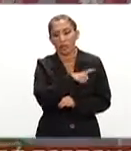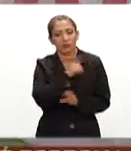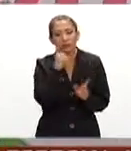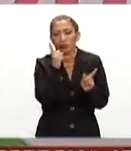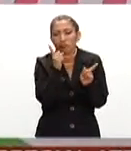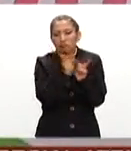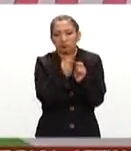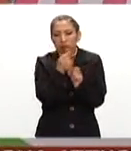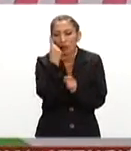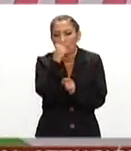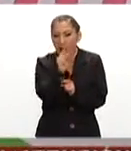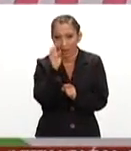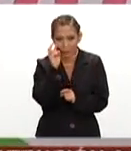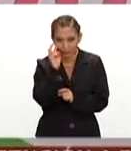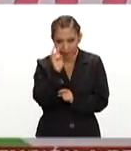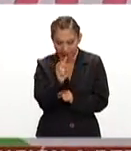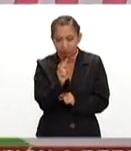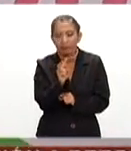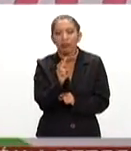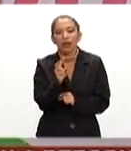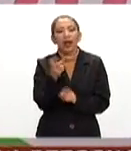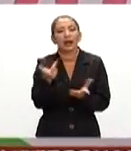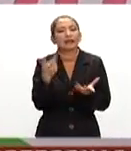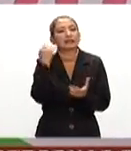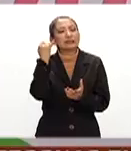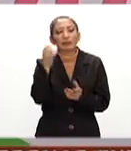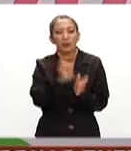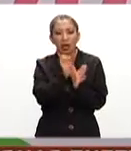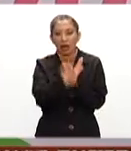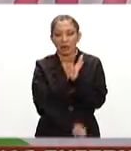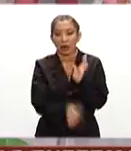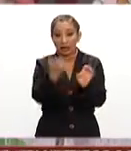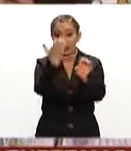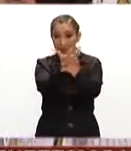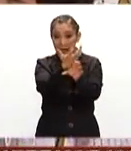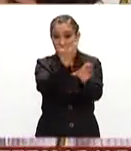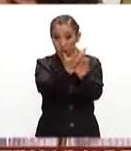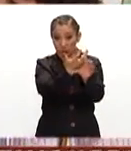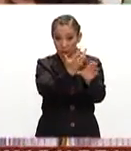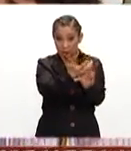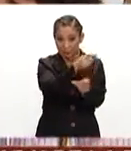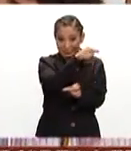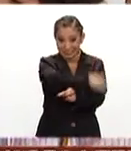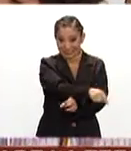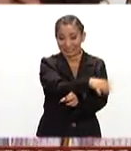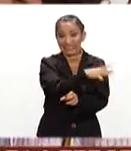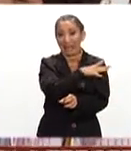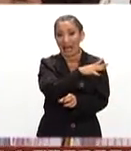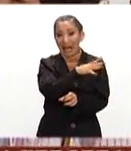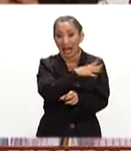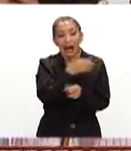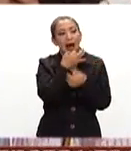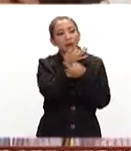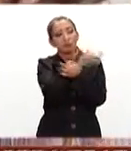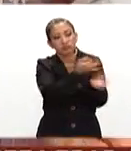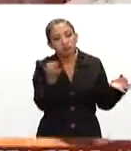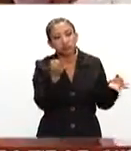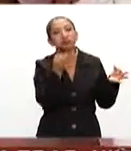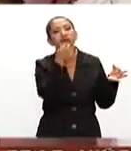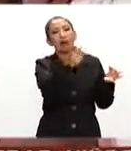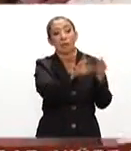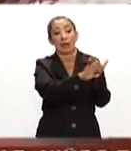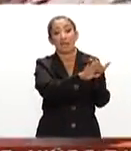Nada más para que usted se dé una idea, por ejemplo, en los Estados Unidos, donde hay una campaña